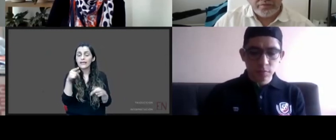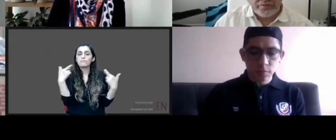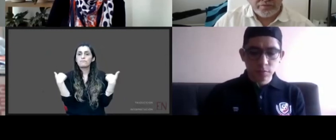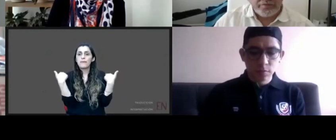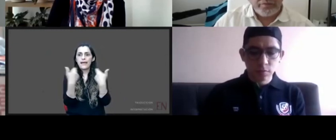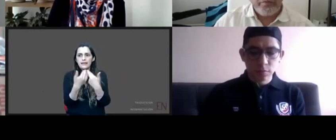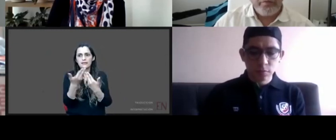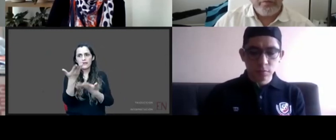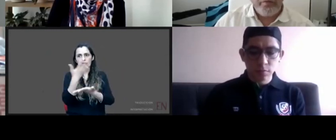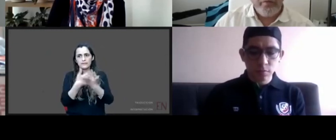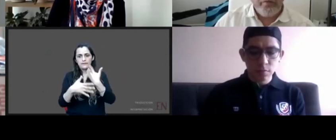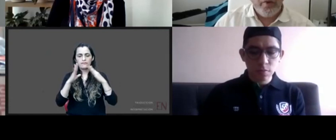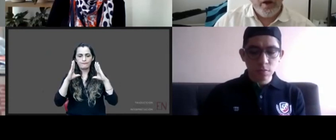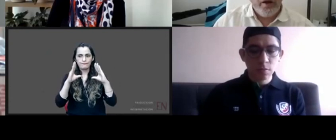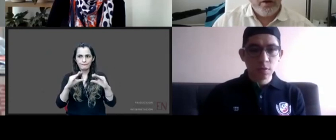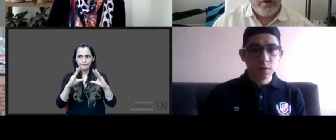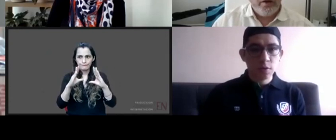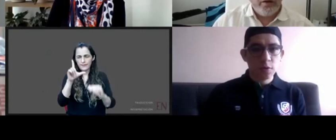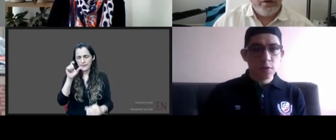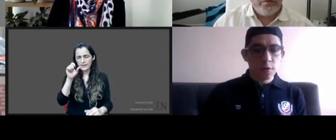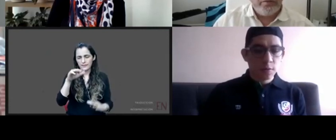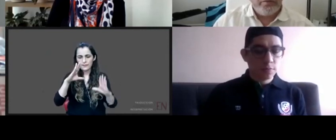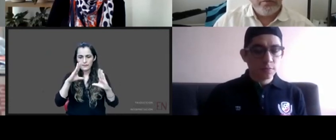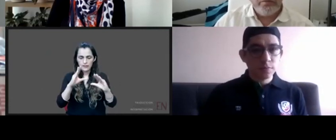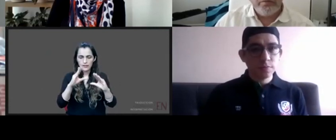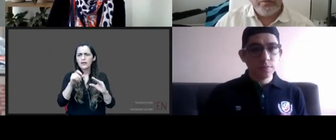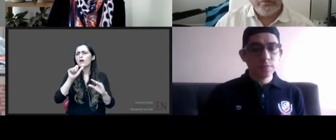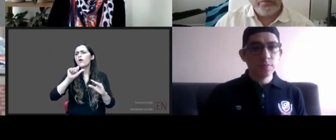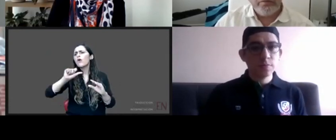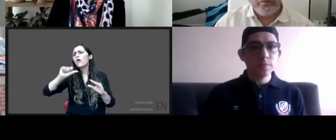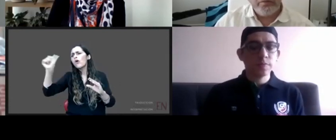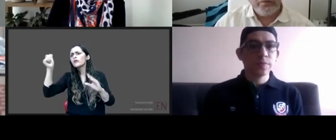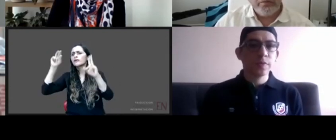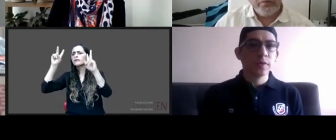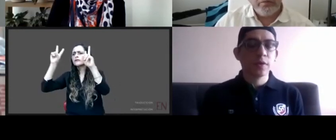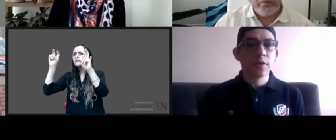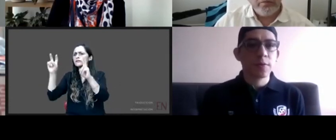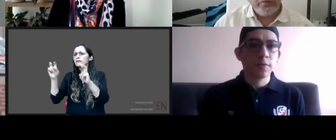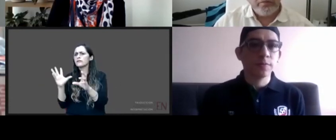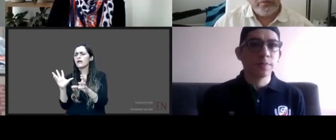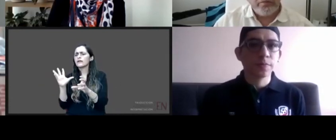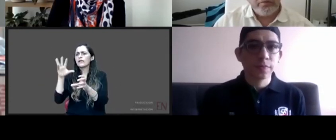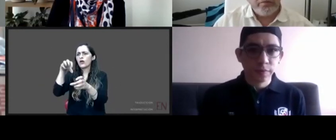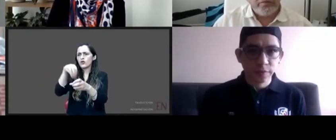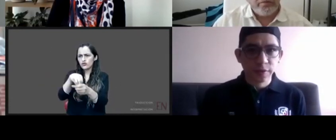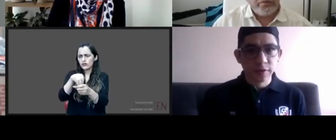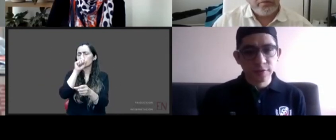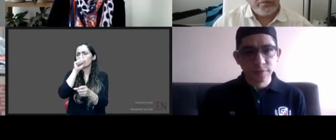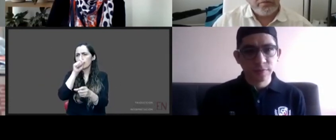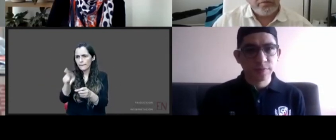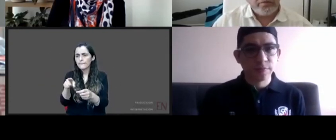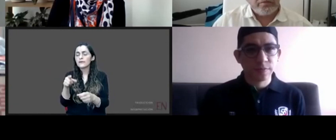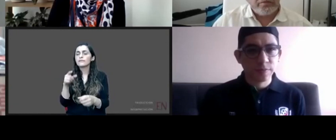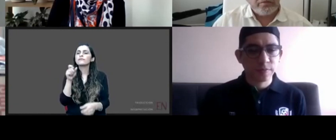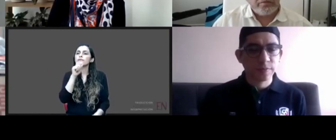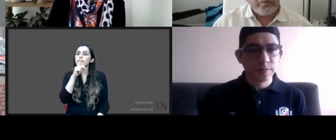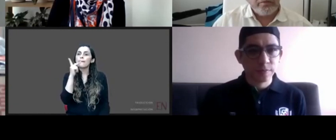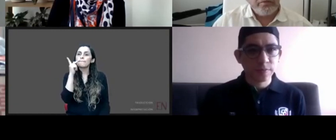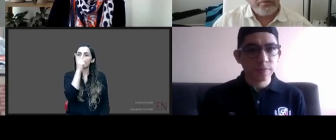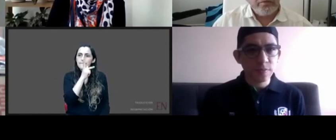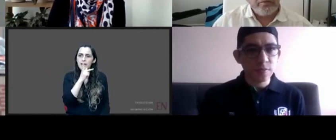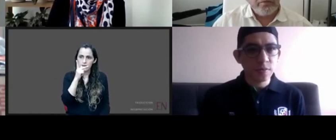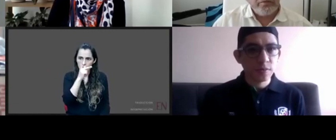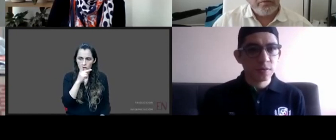señas mexicana y otras temáticas sobre inclusión. También Marina es pedagoga y especialista en desarrollo cognitivo